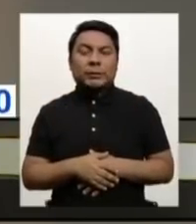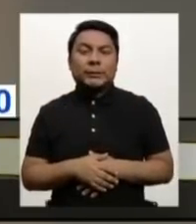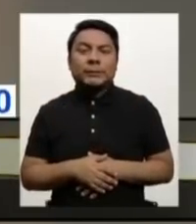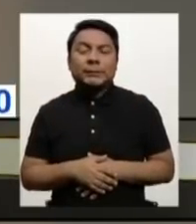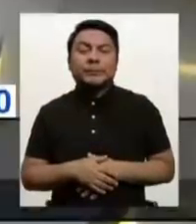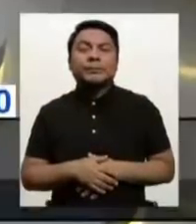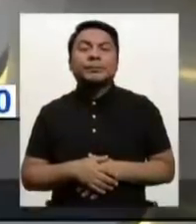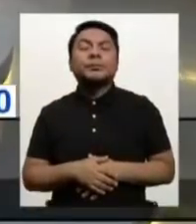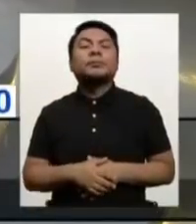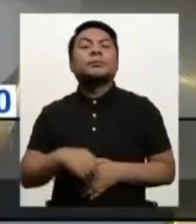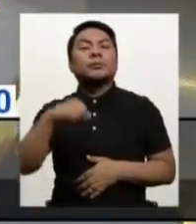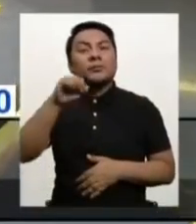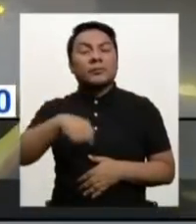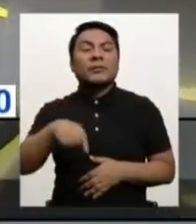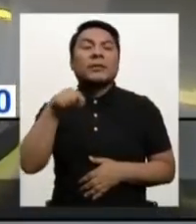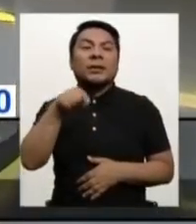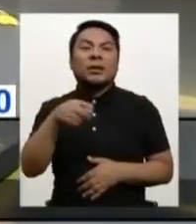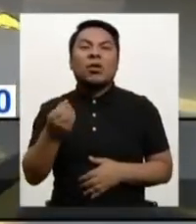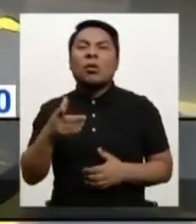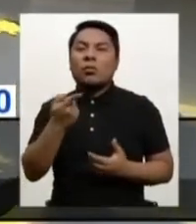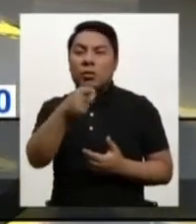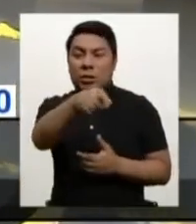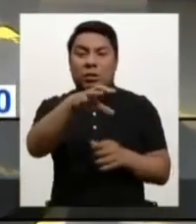eran formalmente